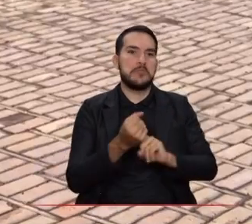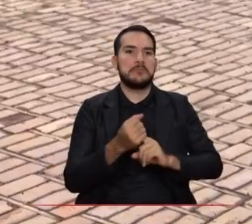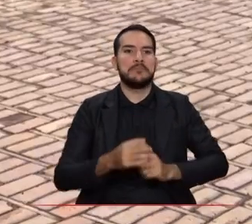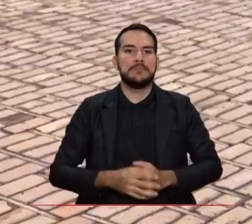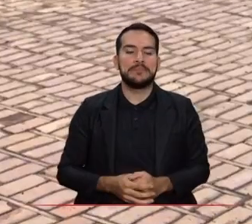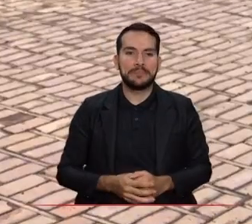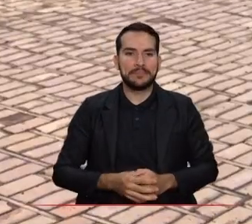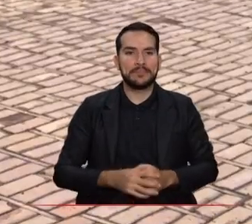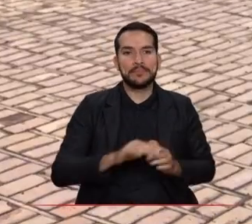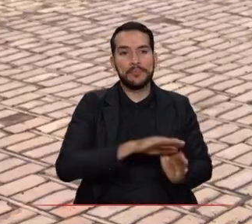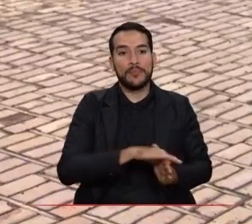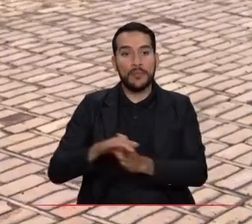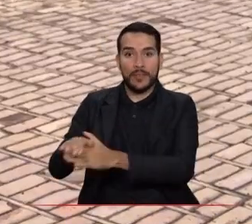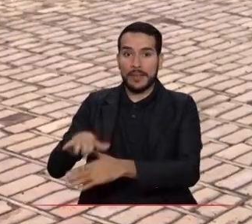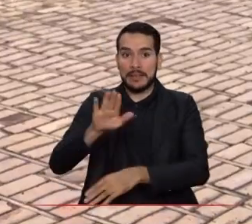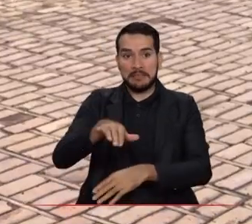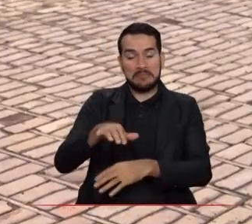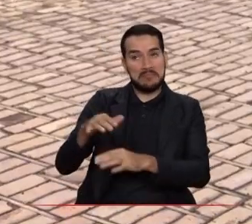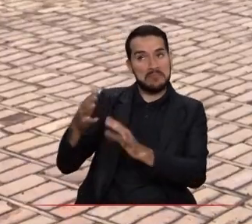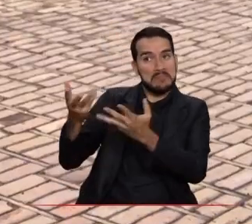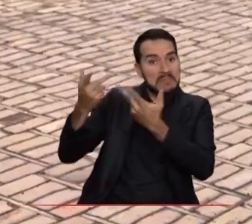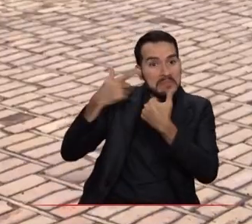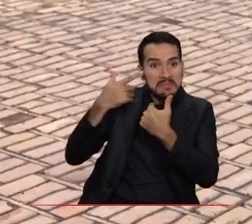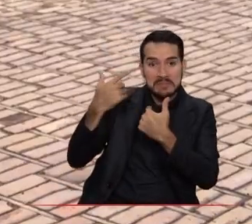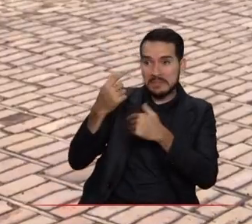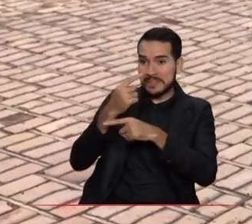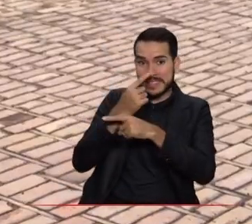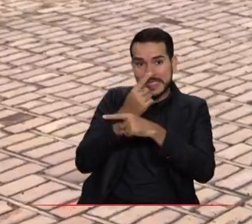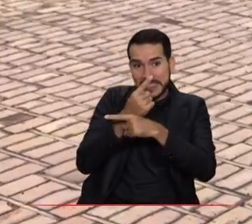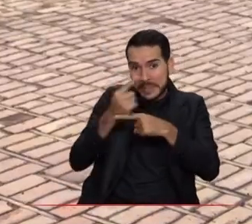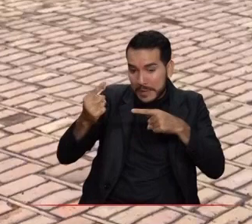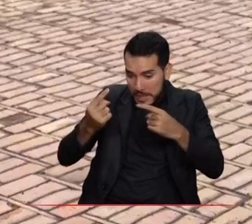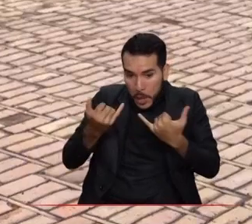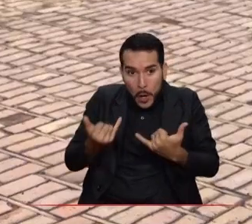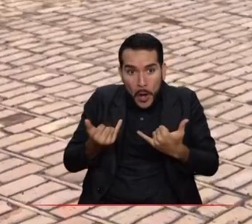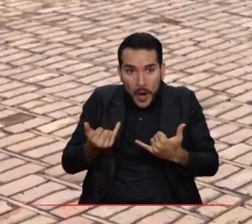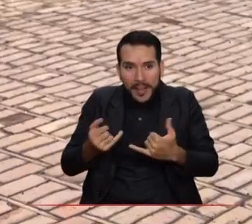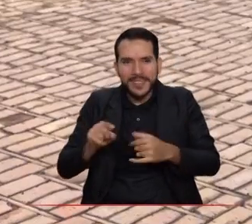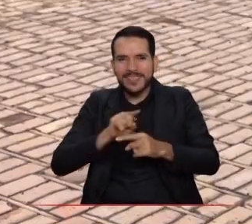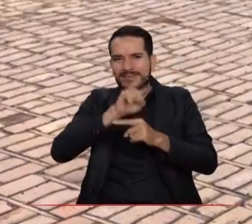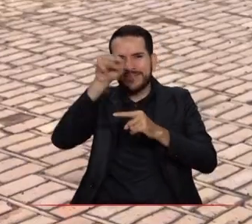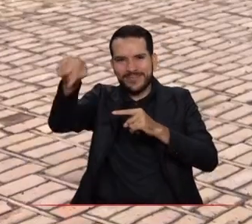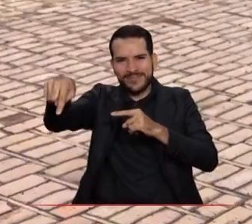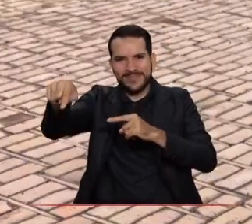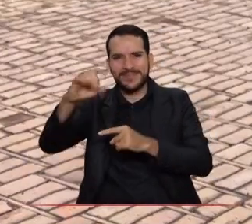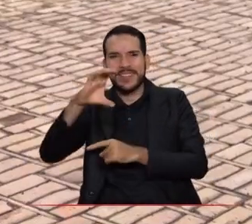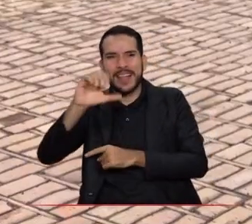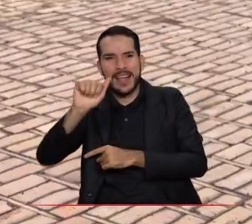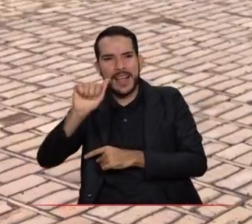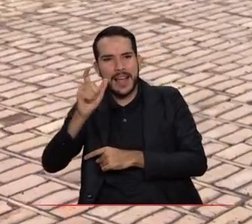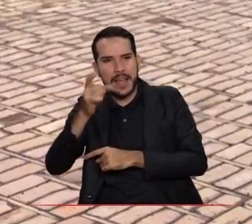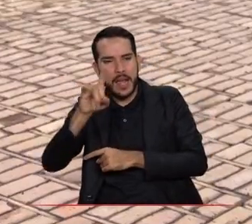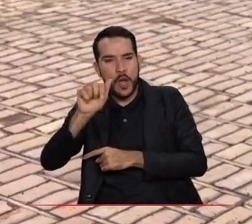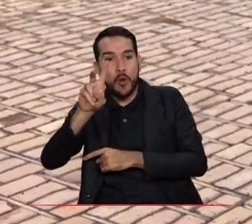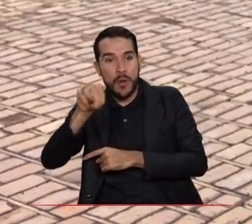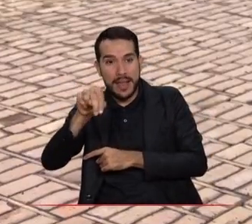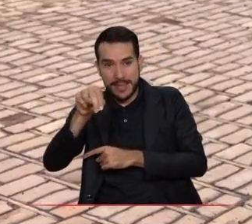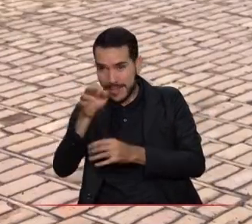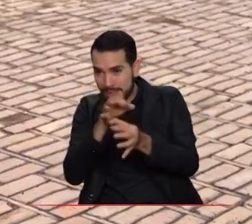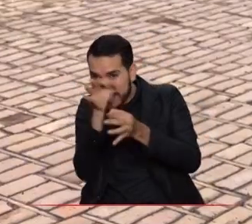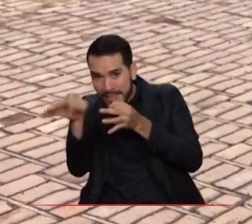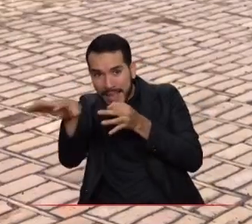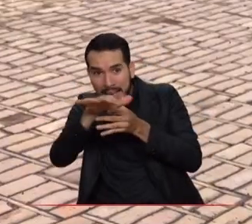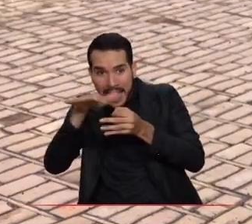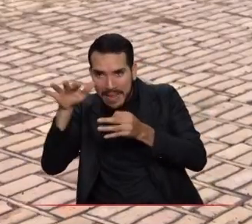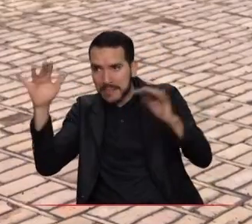Conocimos que esta semana estarán en discusiones internas en San Vicente del Caguán para tomar decisiones al respecto